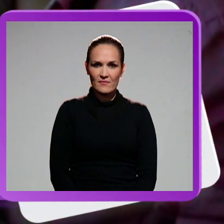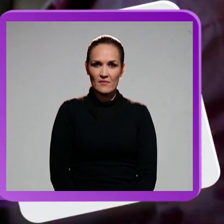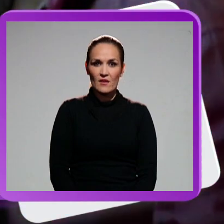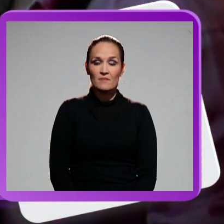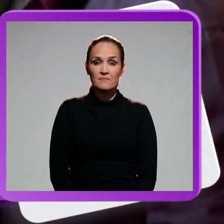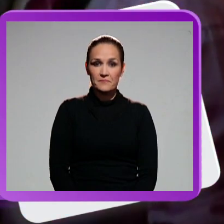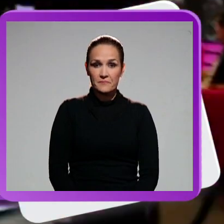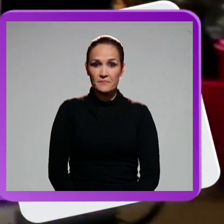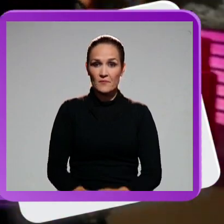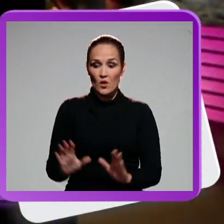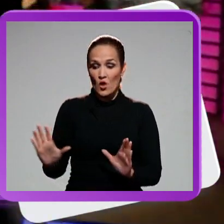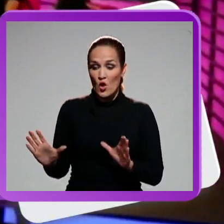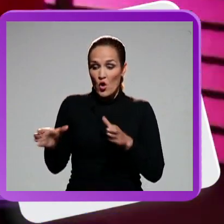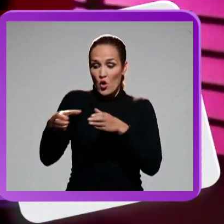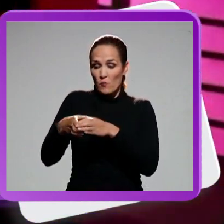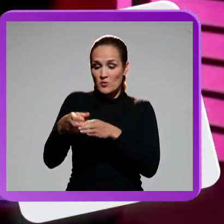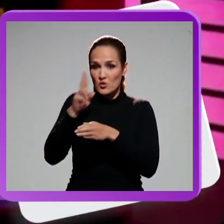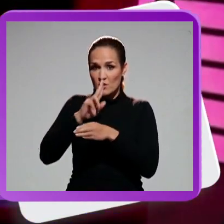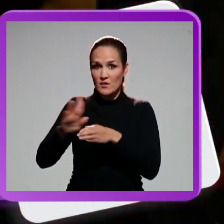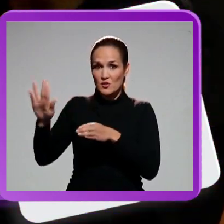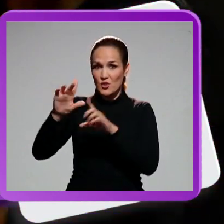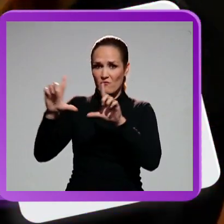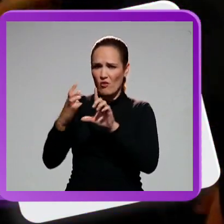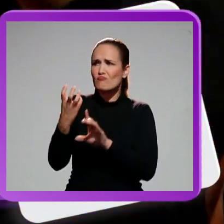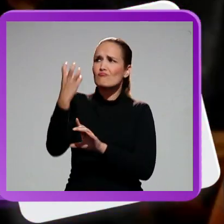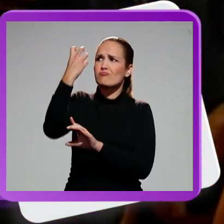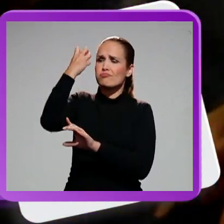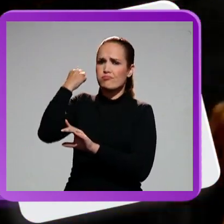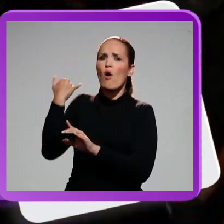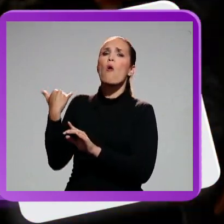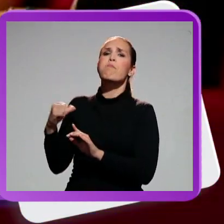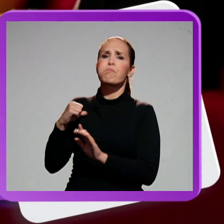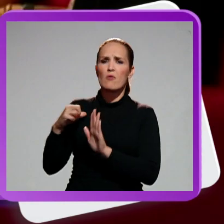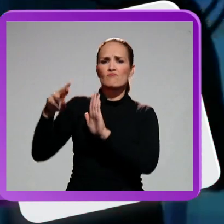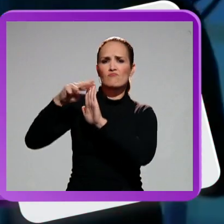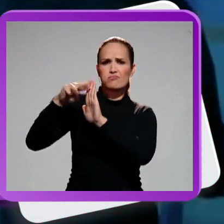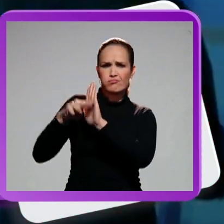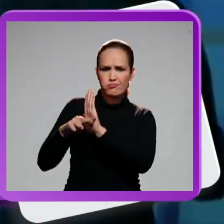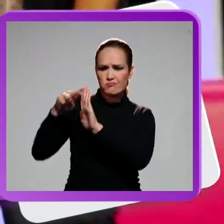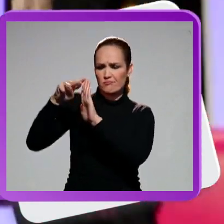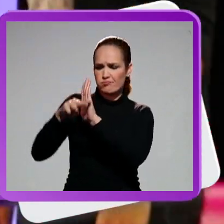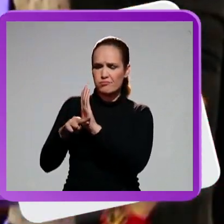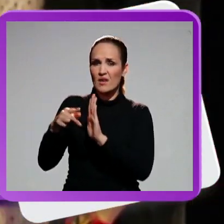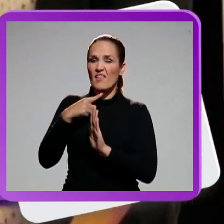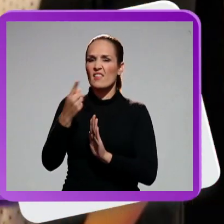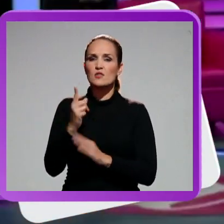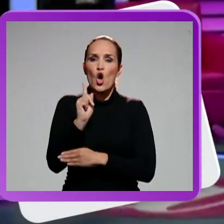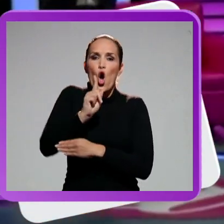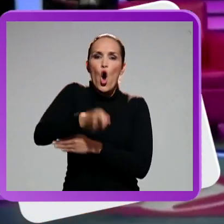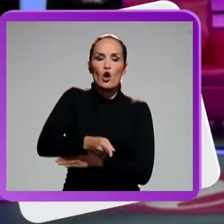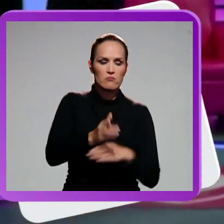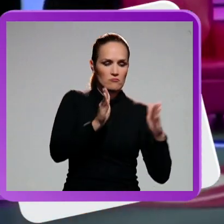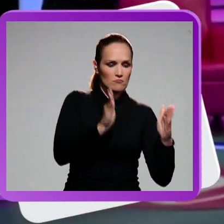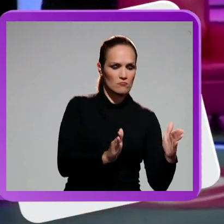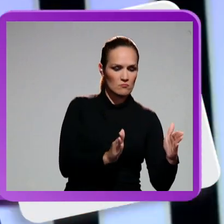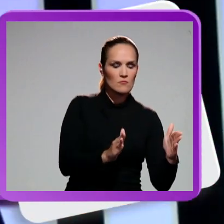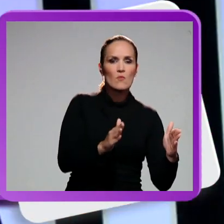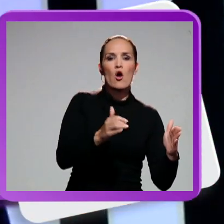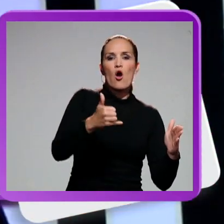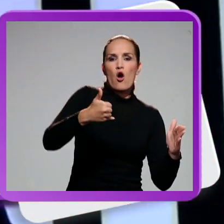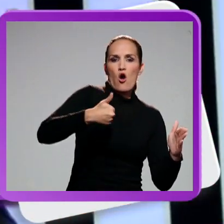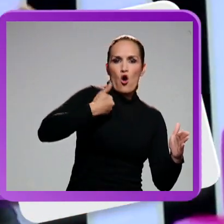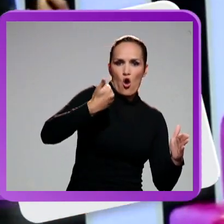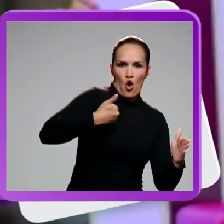La Comisión Nacional de Televisión tenía efectivamente reglamentadas las franjas. Tenía franja infantil, franja familiar,